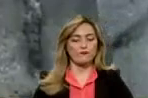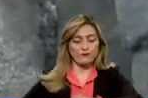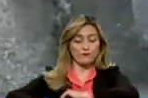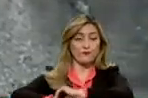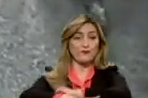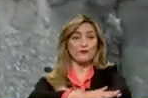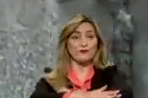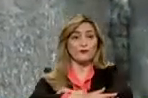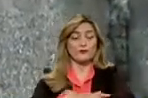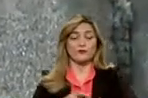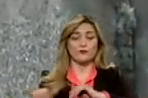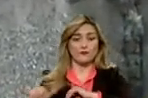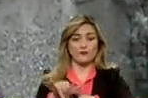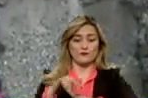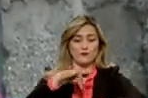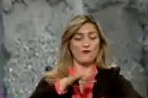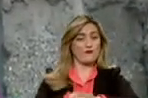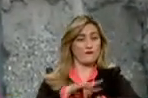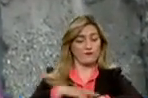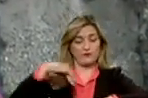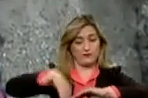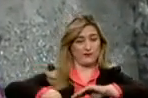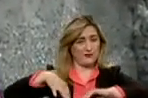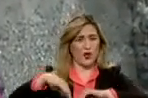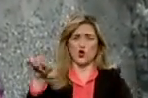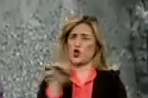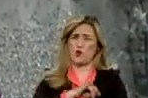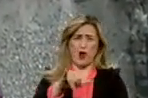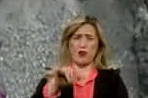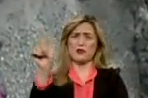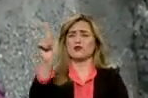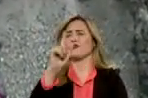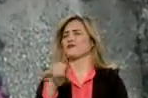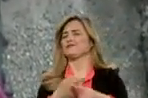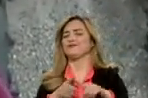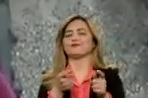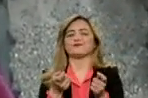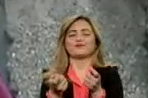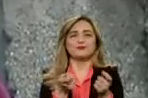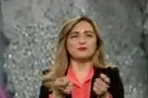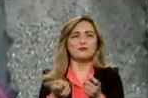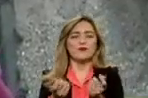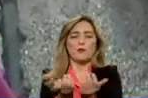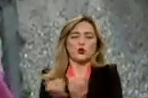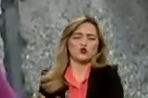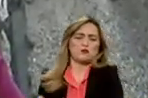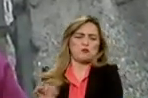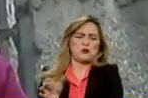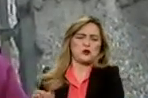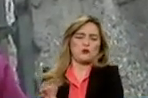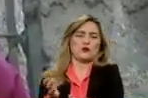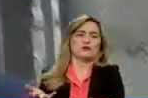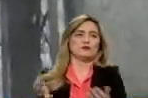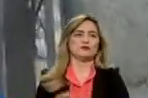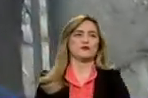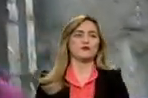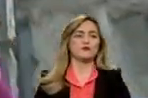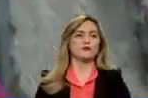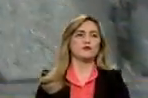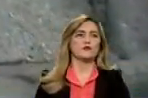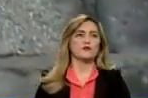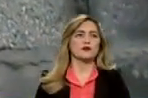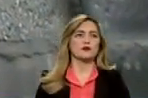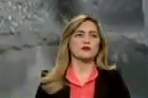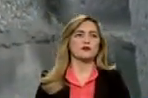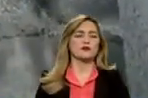son alcantarillas y que era necesario hacer un control sobre ellas para que no suceda lo que estamos viendo. Alcemos un poquito la